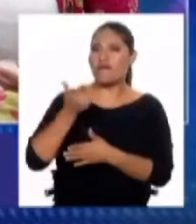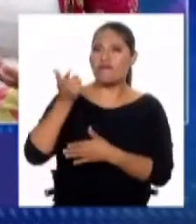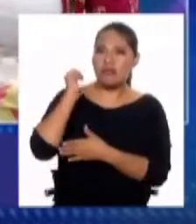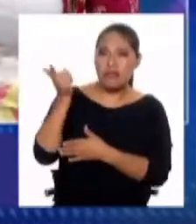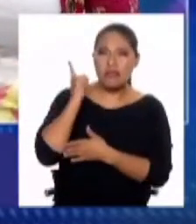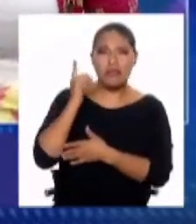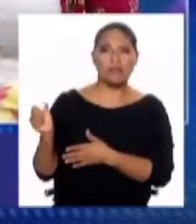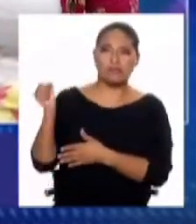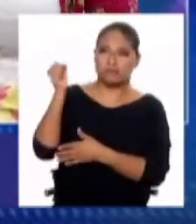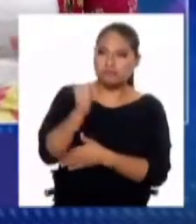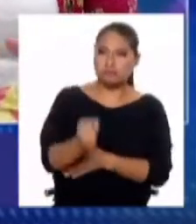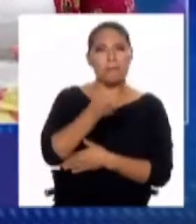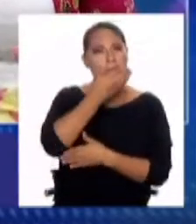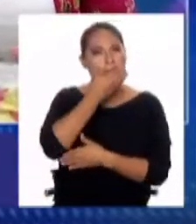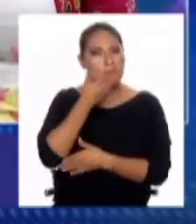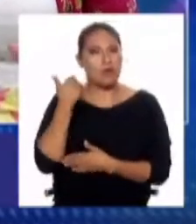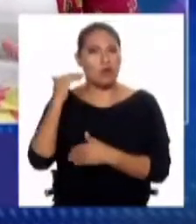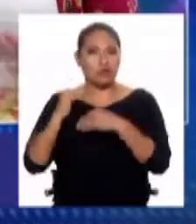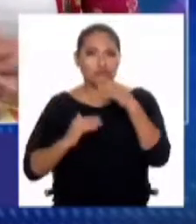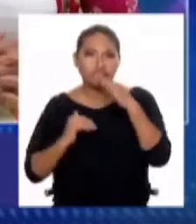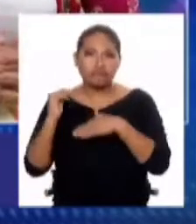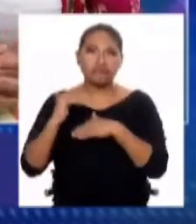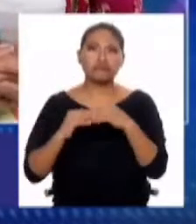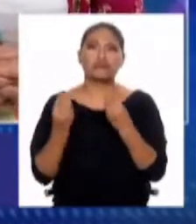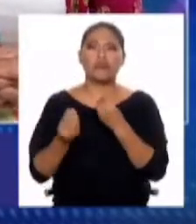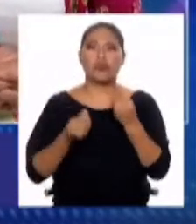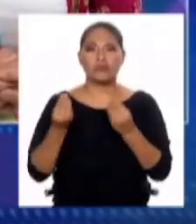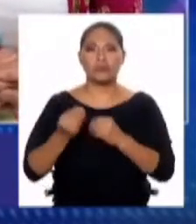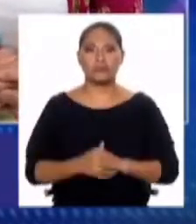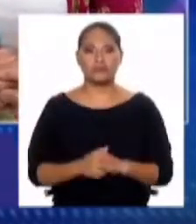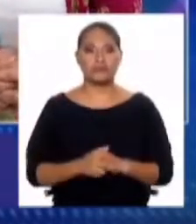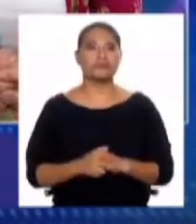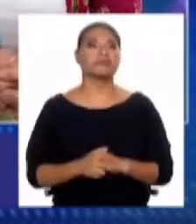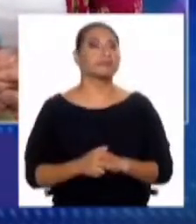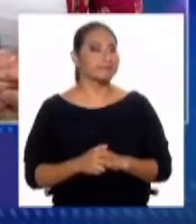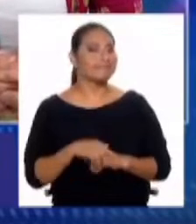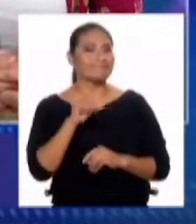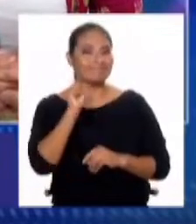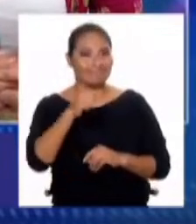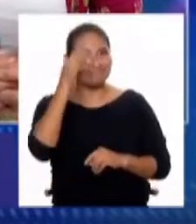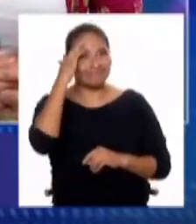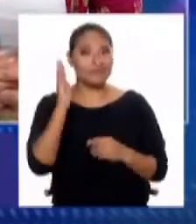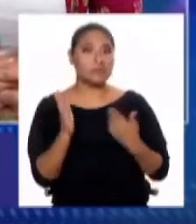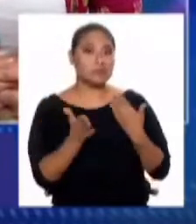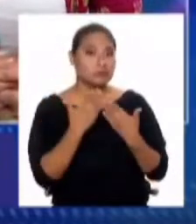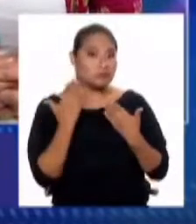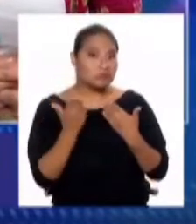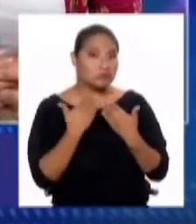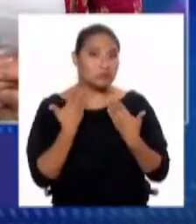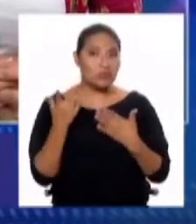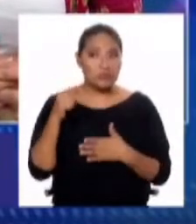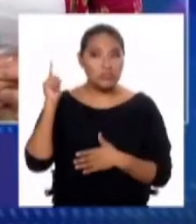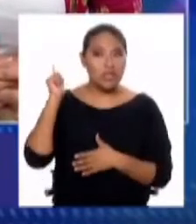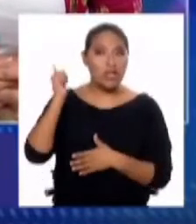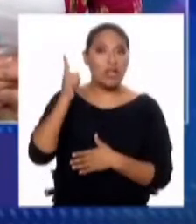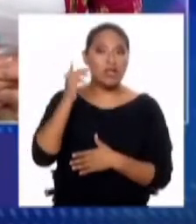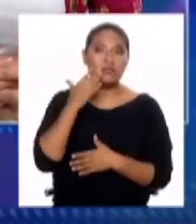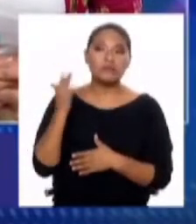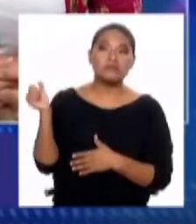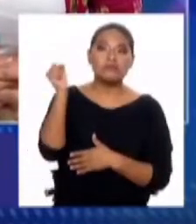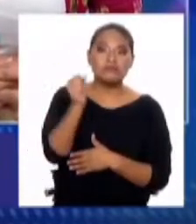que de alguna manera construya. Pero o eso de verdad es imposible. ¿El sistema electoral que tenemos facilitan la aparición de nuevos liderazgos?